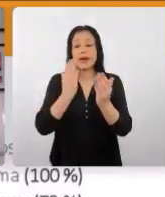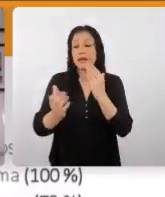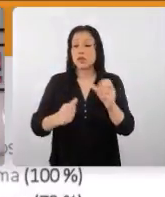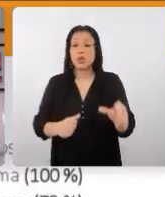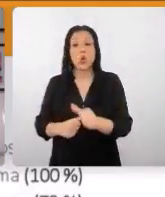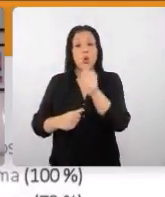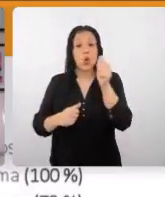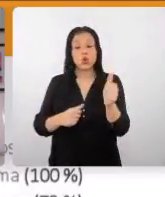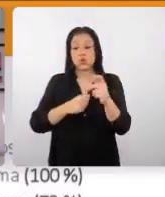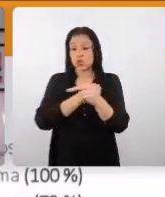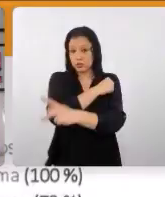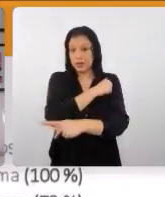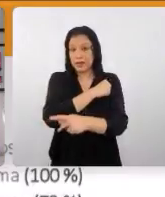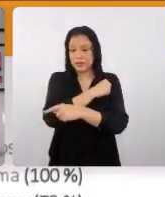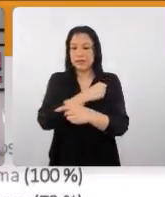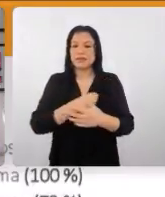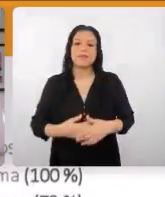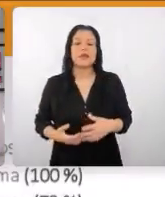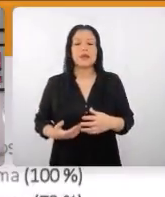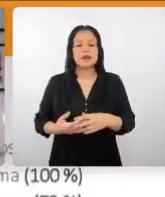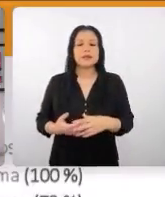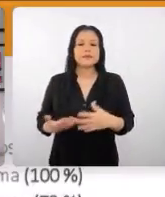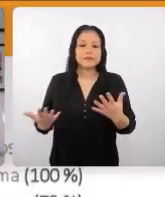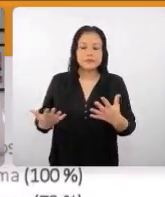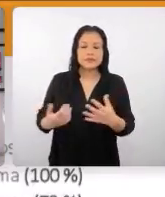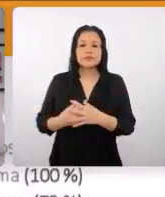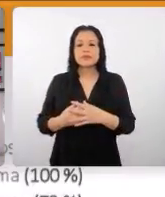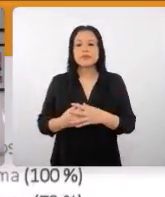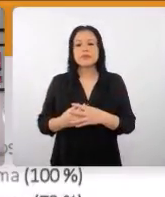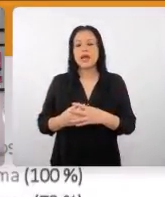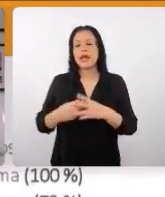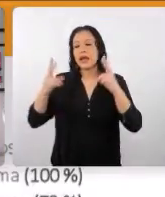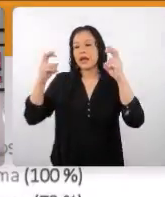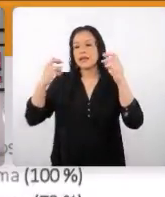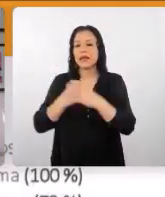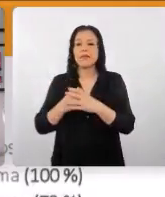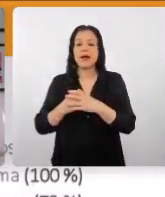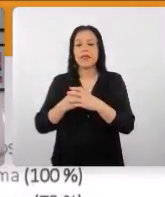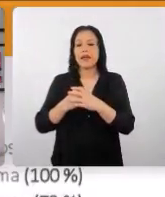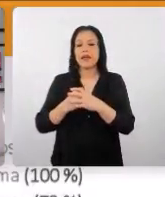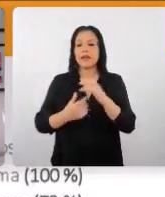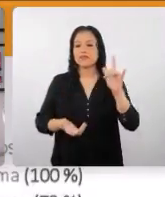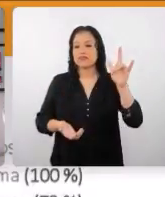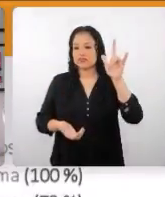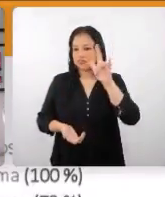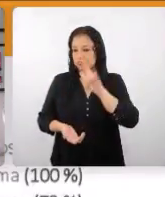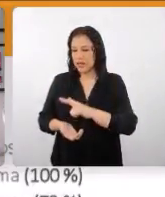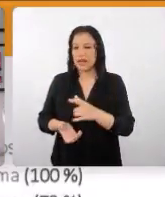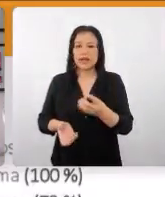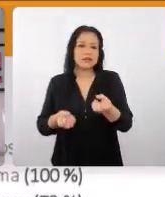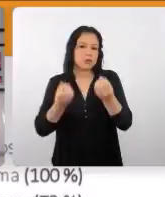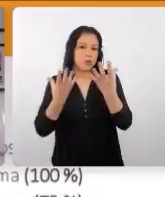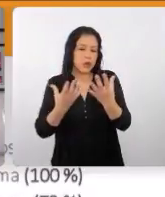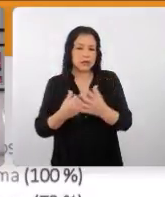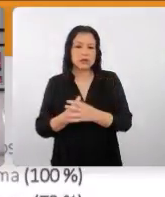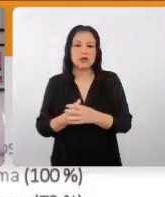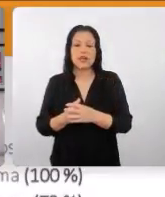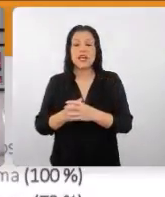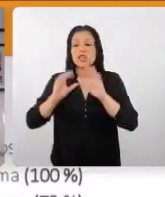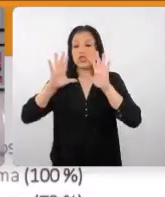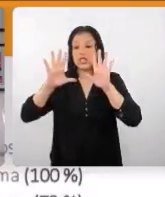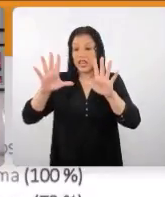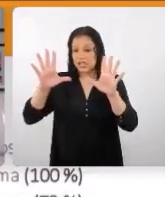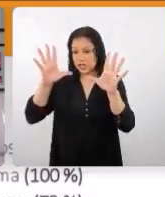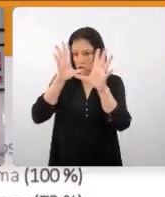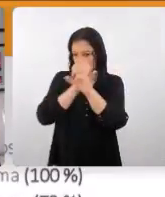a otras regiones. ¿Sí? A nivel viajes, vacacionistas que visitan nuestro país, estamos hablando que son 10 noches en